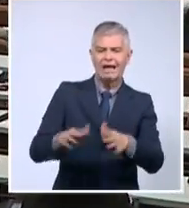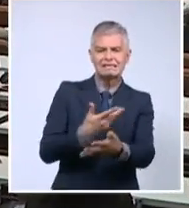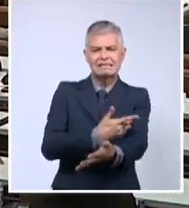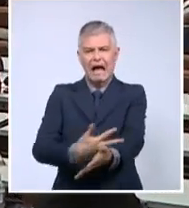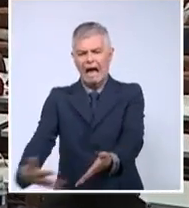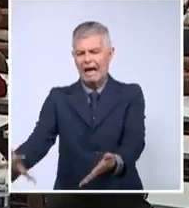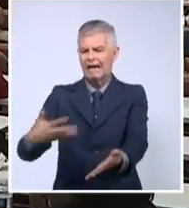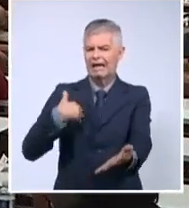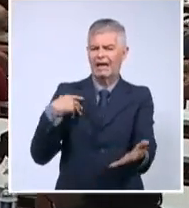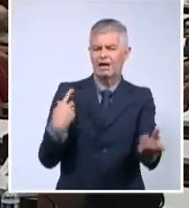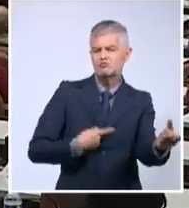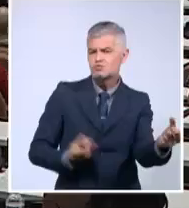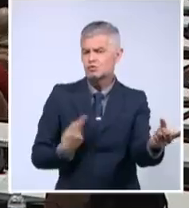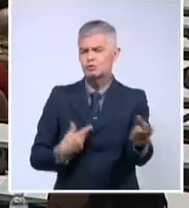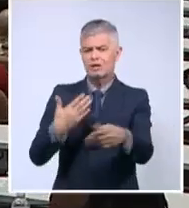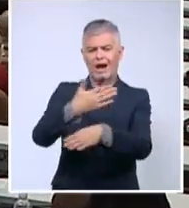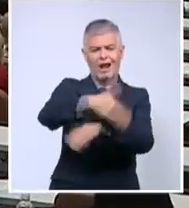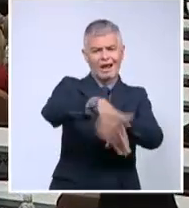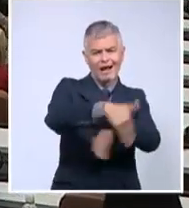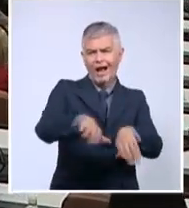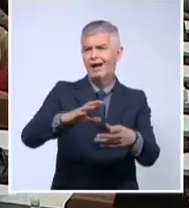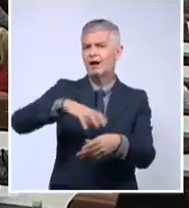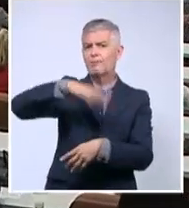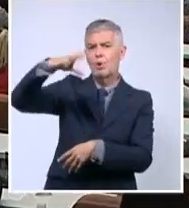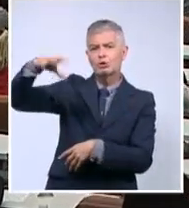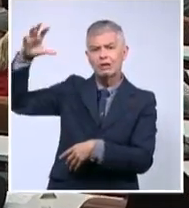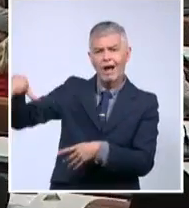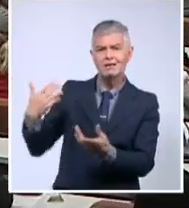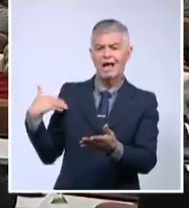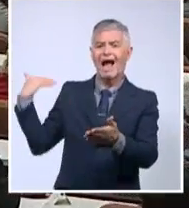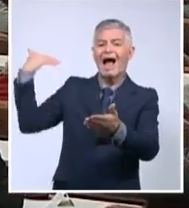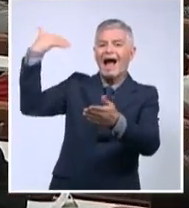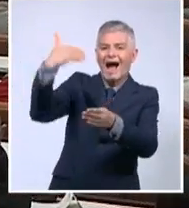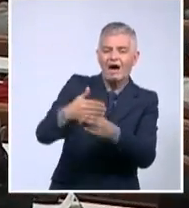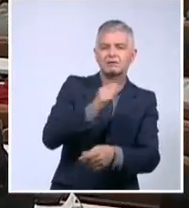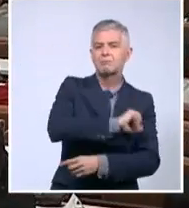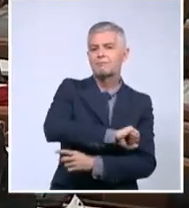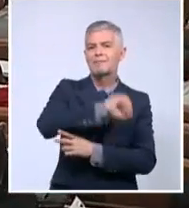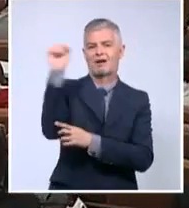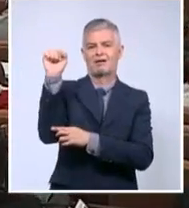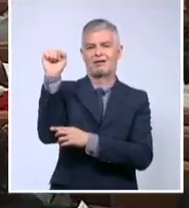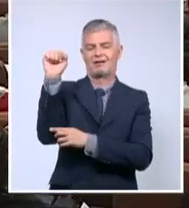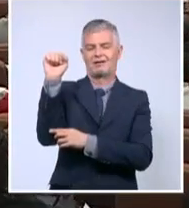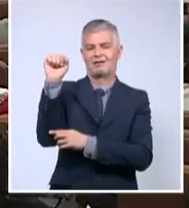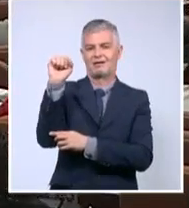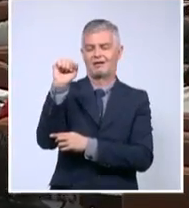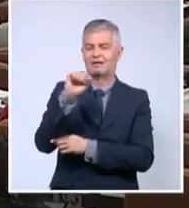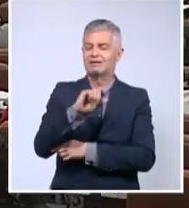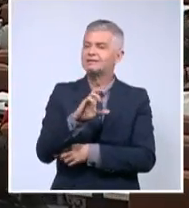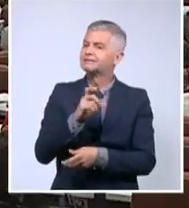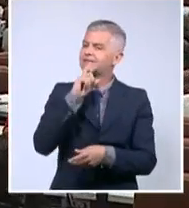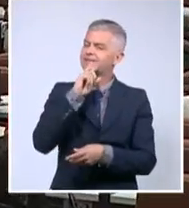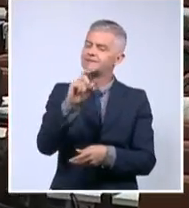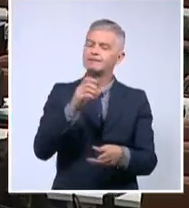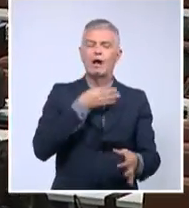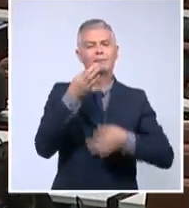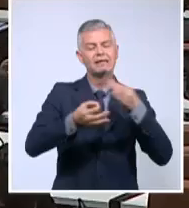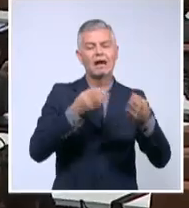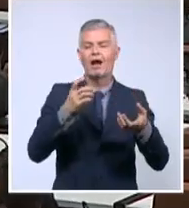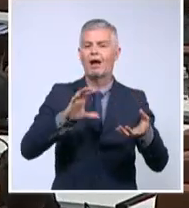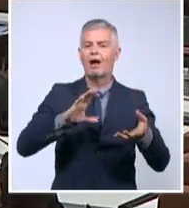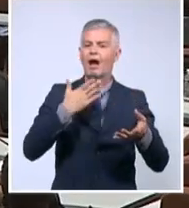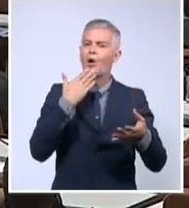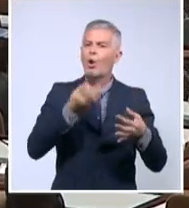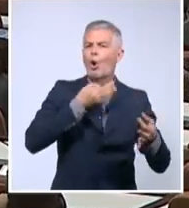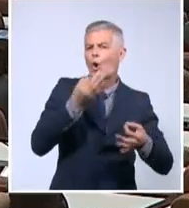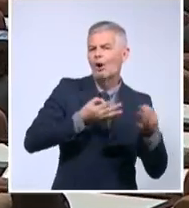desiguales combates en calles y en serranías hasta la victoria. No hay modo de explicar la existencia de la revolución,